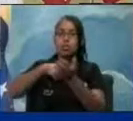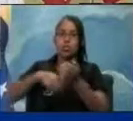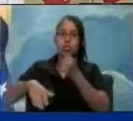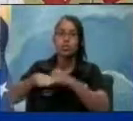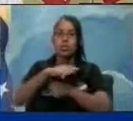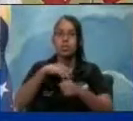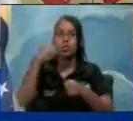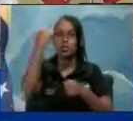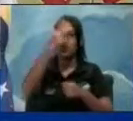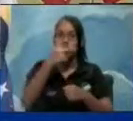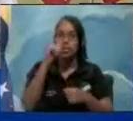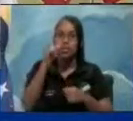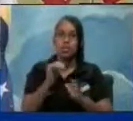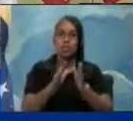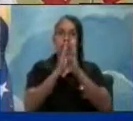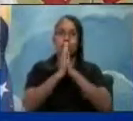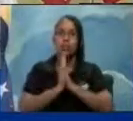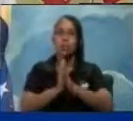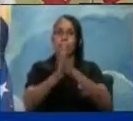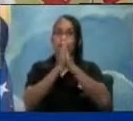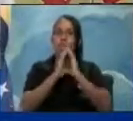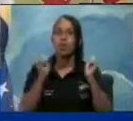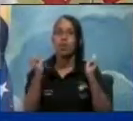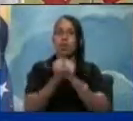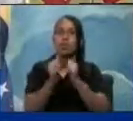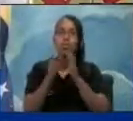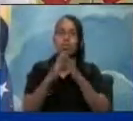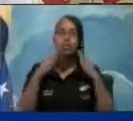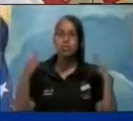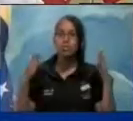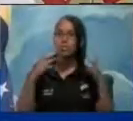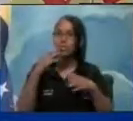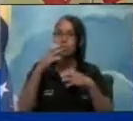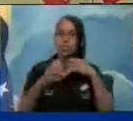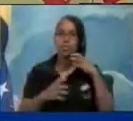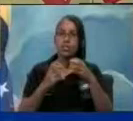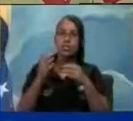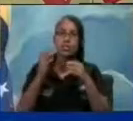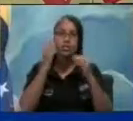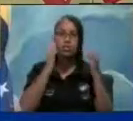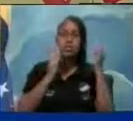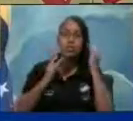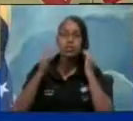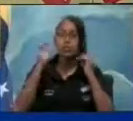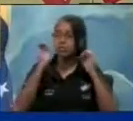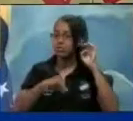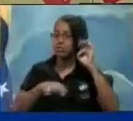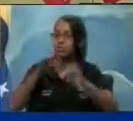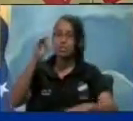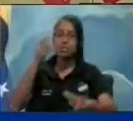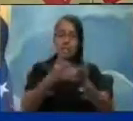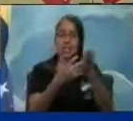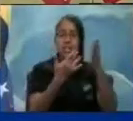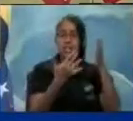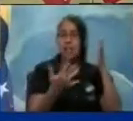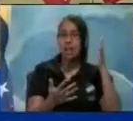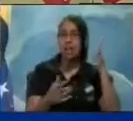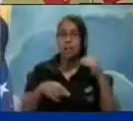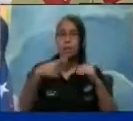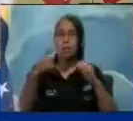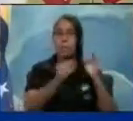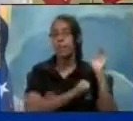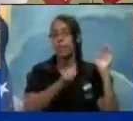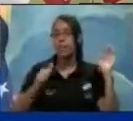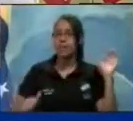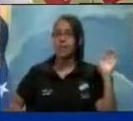rostro y oraba con gran agonía, sudaba como gotas de sangre. Y cuando el Señor vino